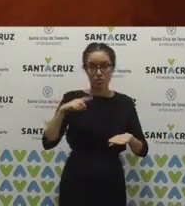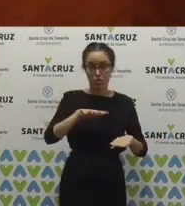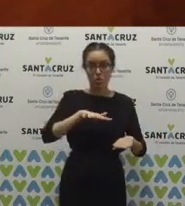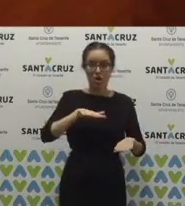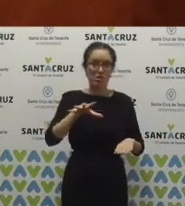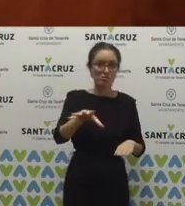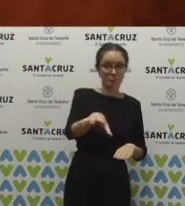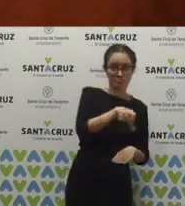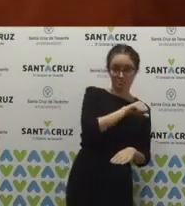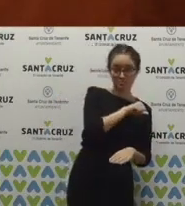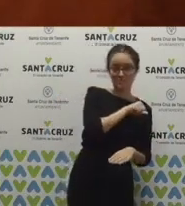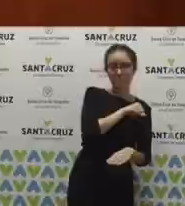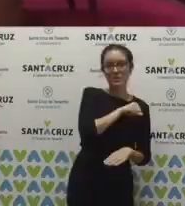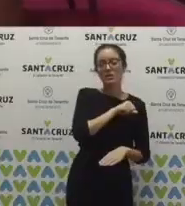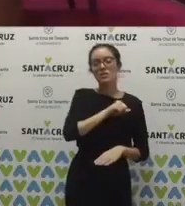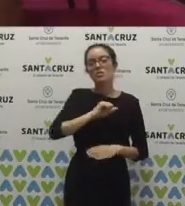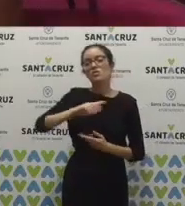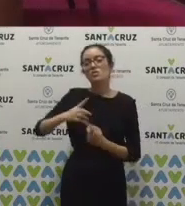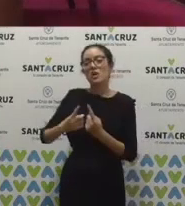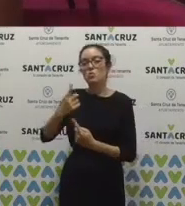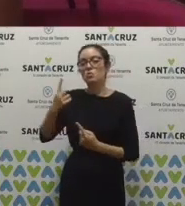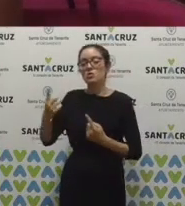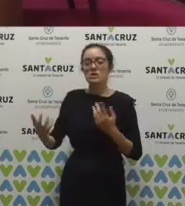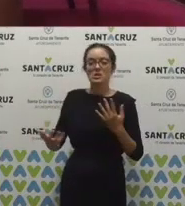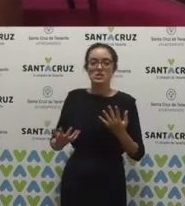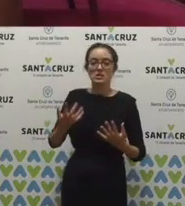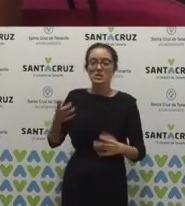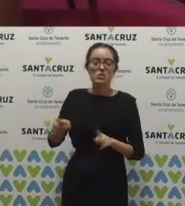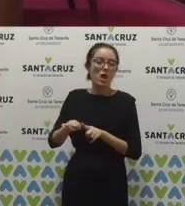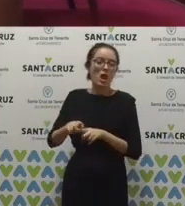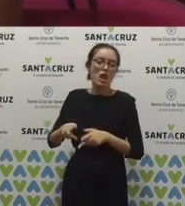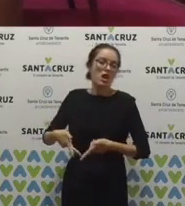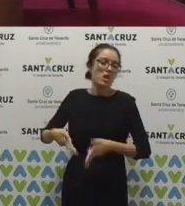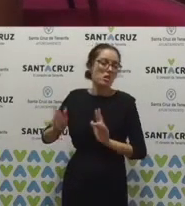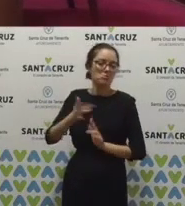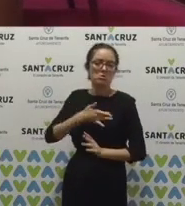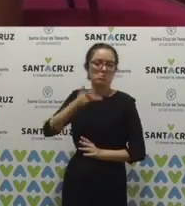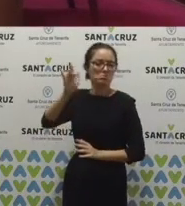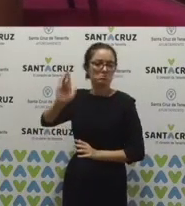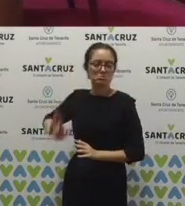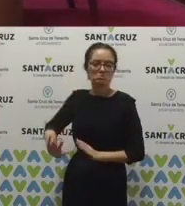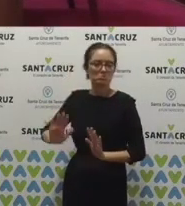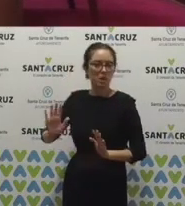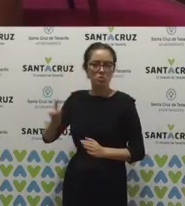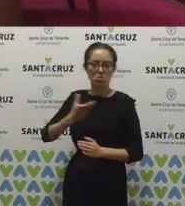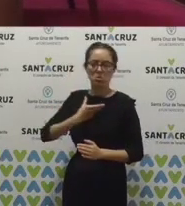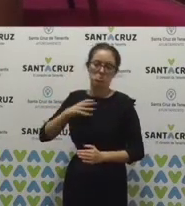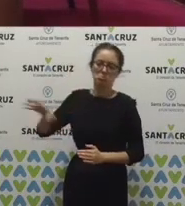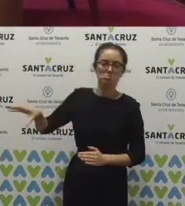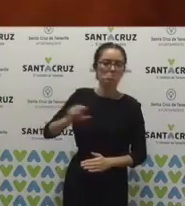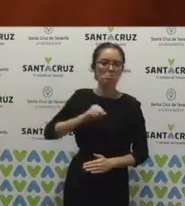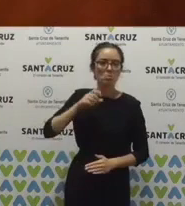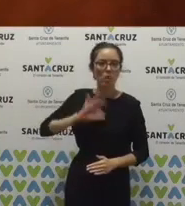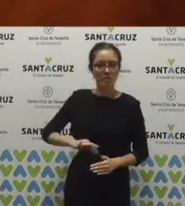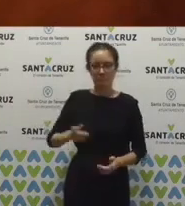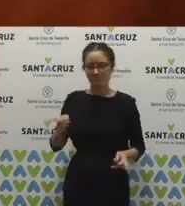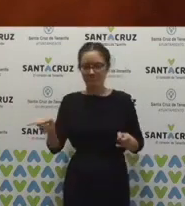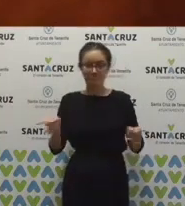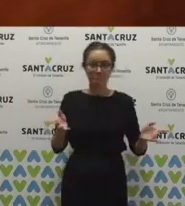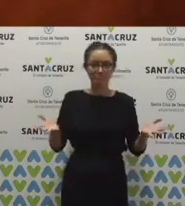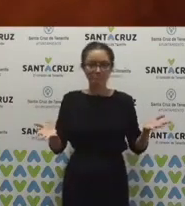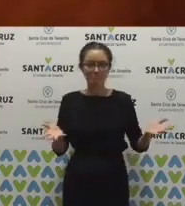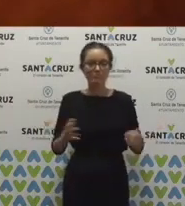otros anuncios sin concreción de libre disposición por parte de los ayuntamientos de ese recurso creo que en